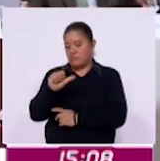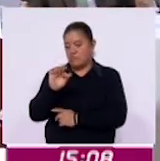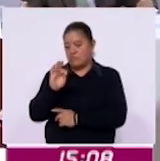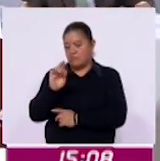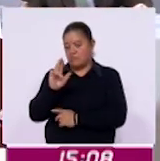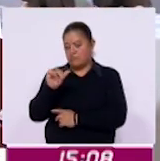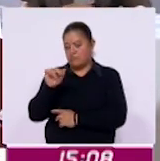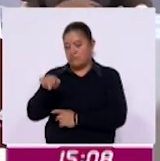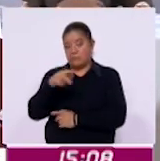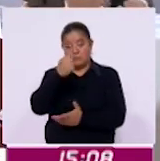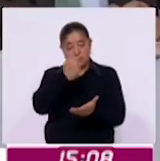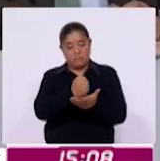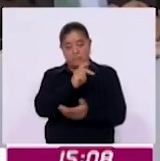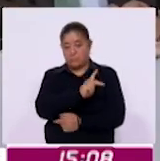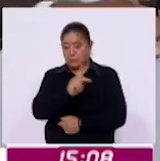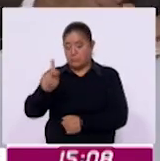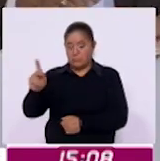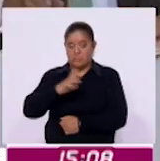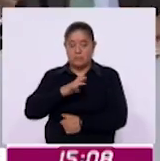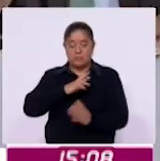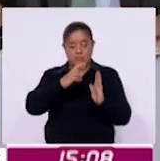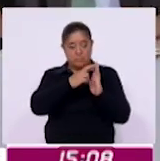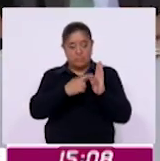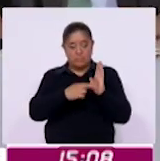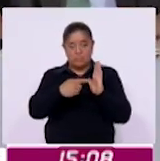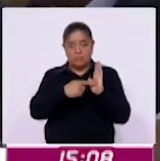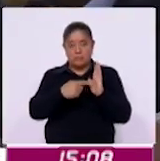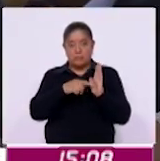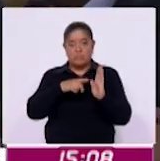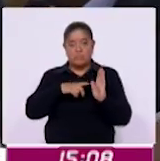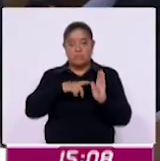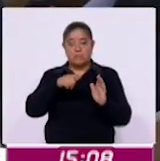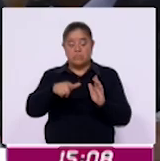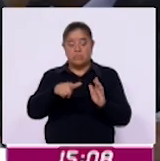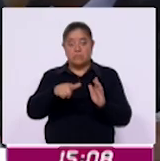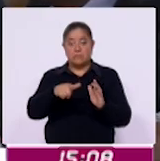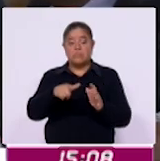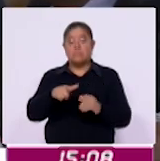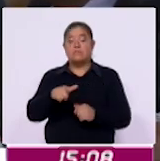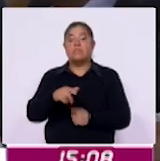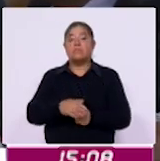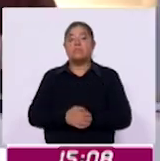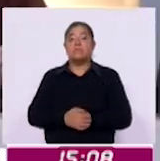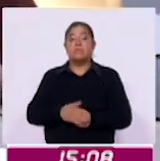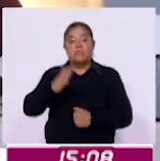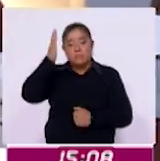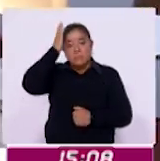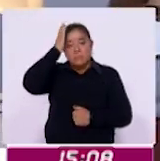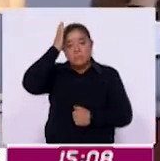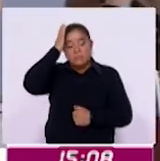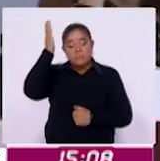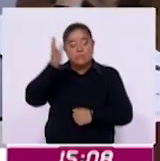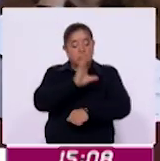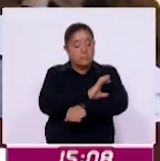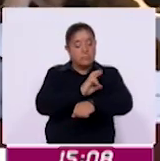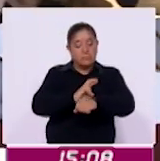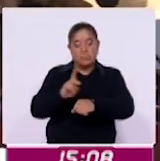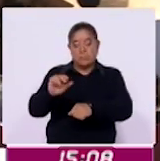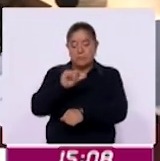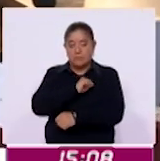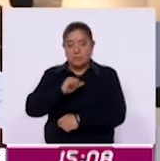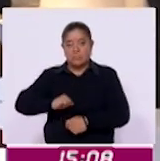presentó y aprobó por unanimidad los lineamientos que establecen las facultades del Poder Ejecutivo del Estado, la Federación y los ayuntamientos para